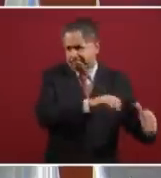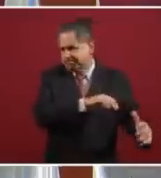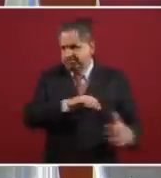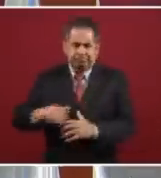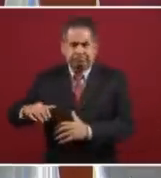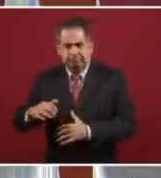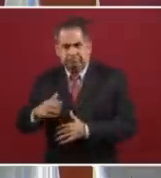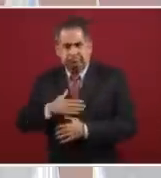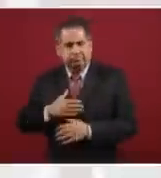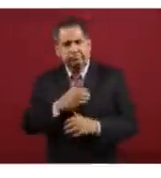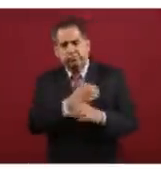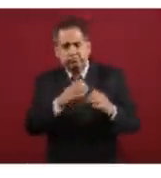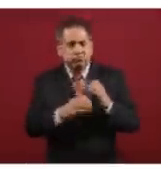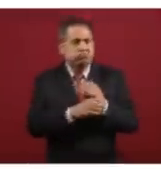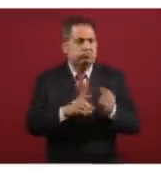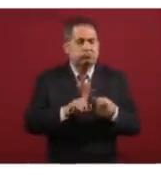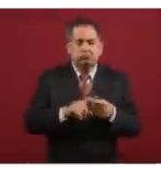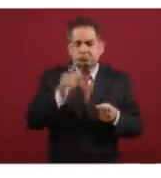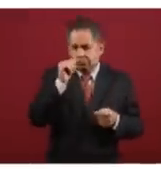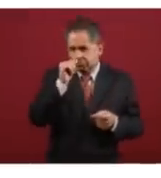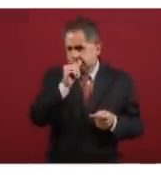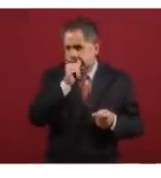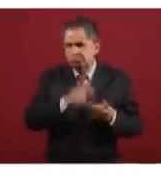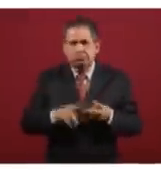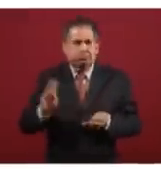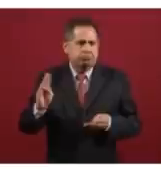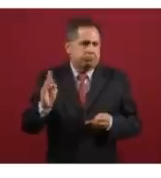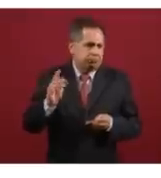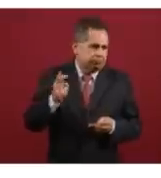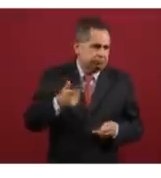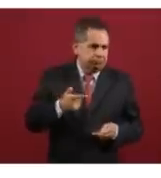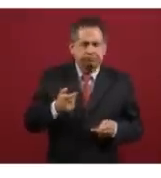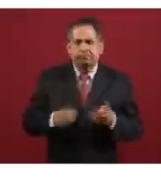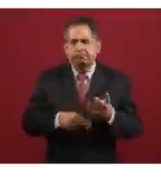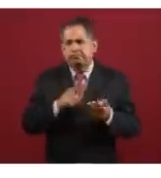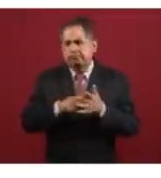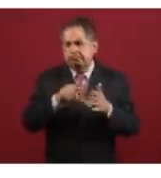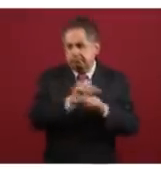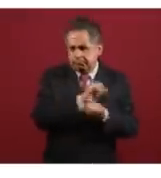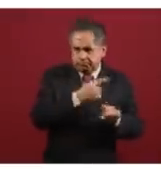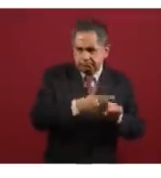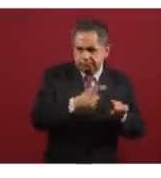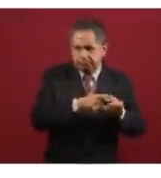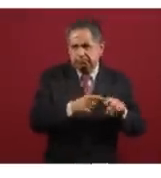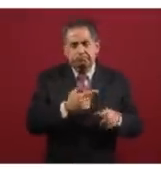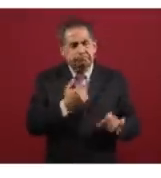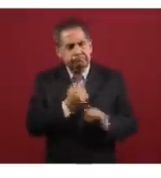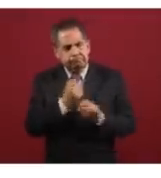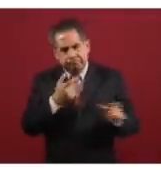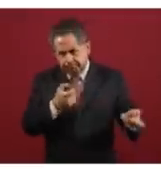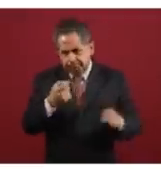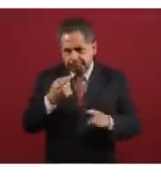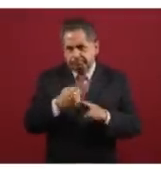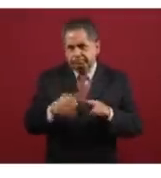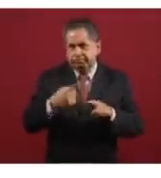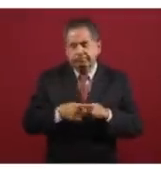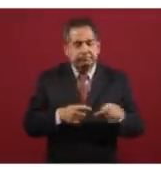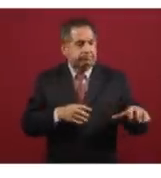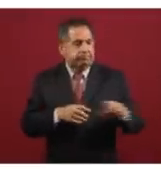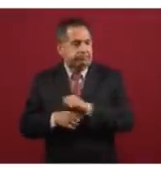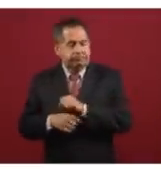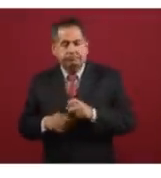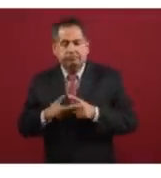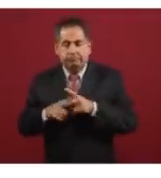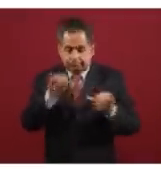en productos como la cocaína, la marihuana, etcétera, vehículos, armas de fuego, también